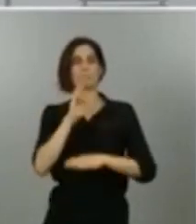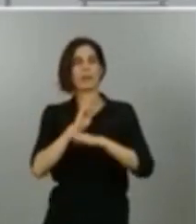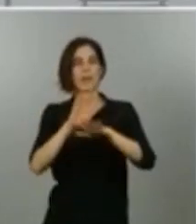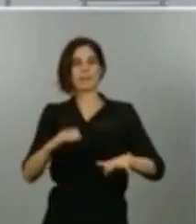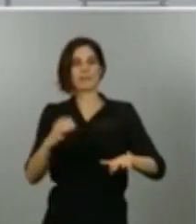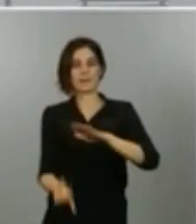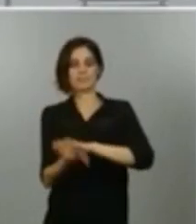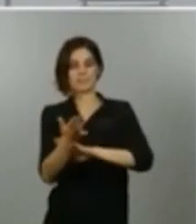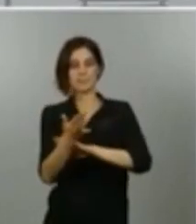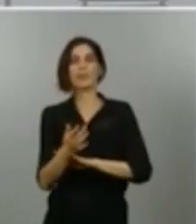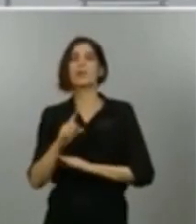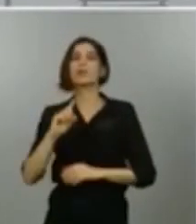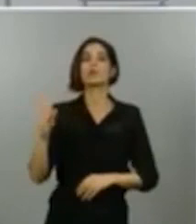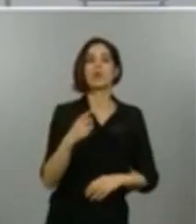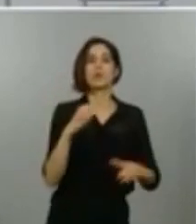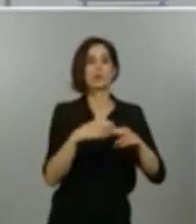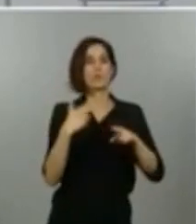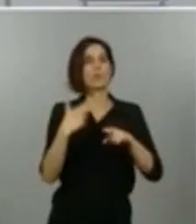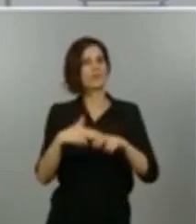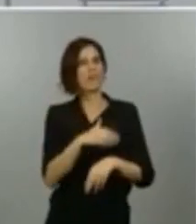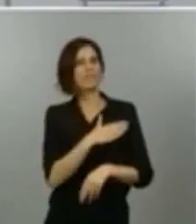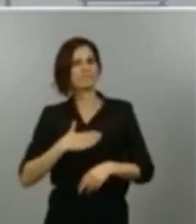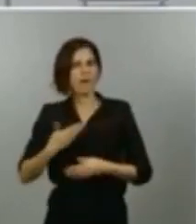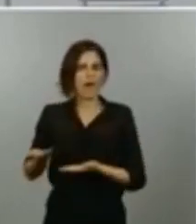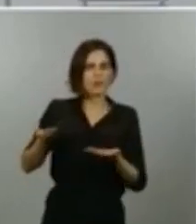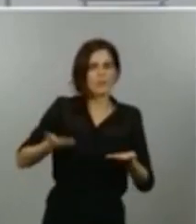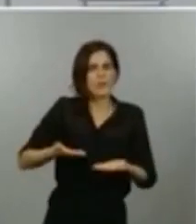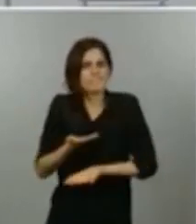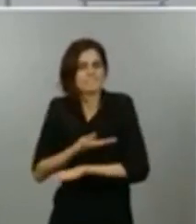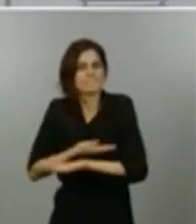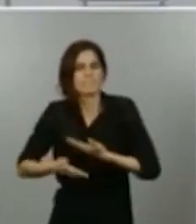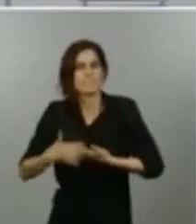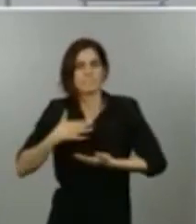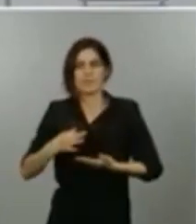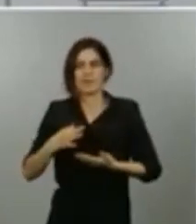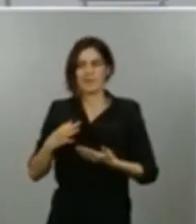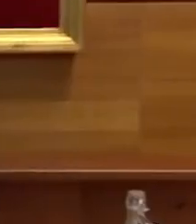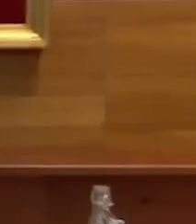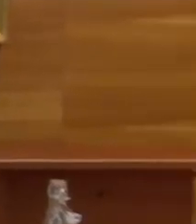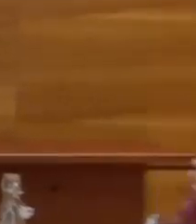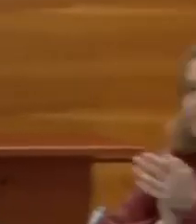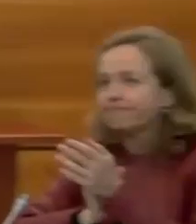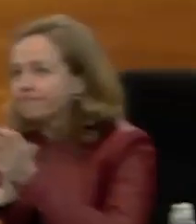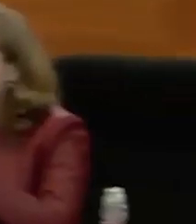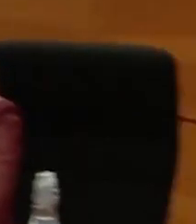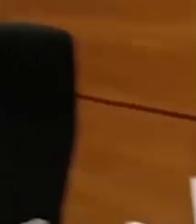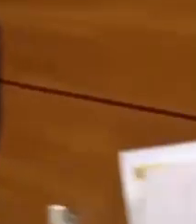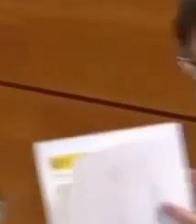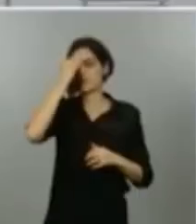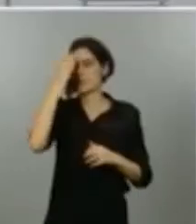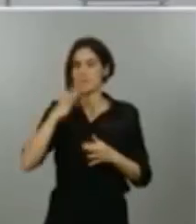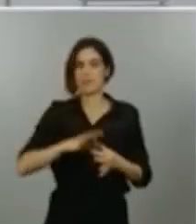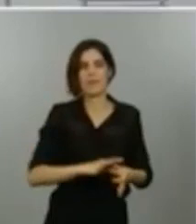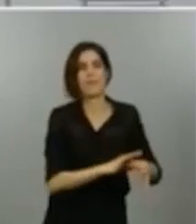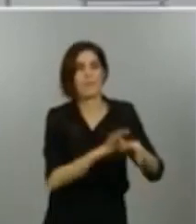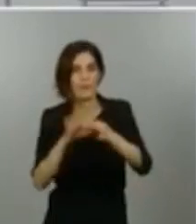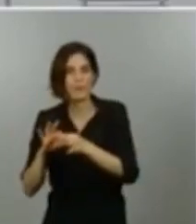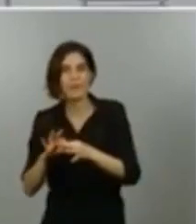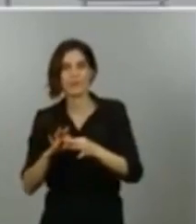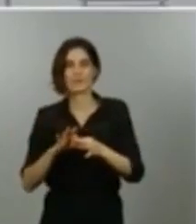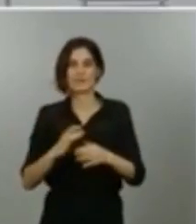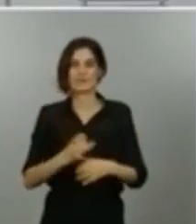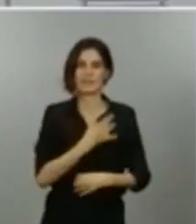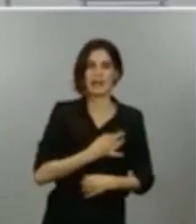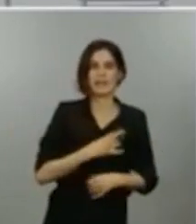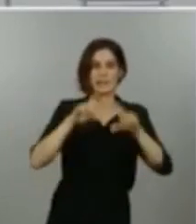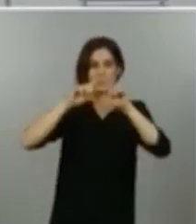40 mil 45 mil personas que han fallecido y decidió no acudir directamente no acudir en esas días reuniones se advirtió en españa' de cuáles eran